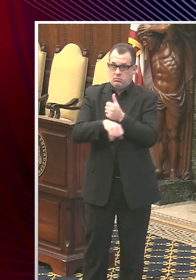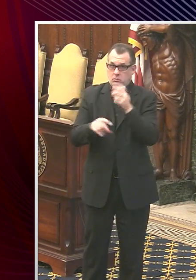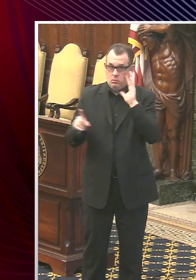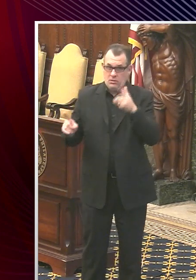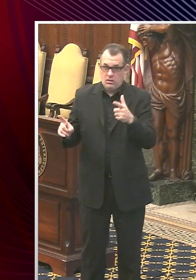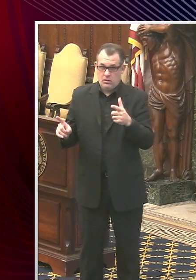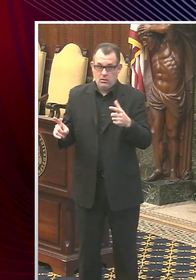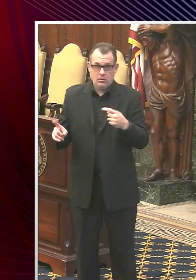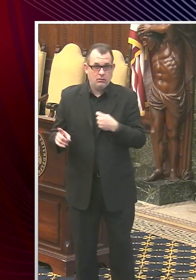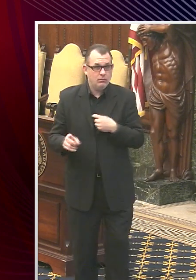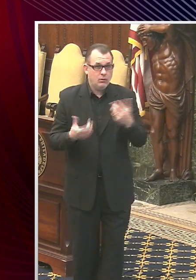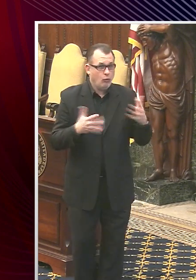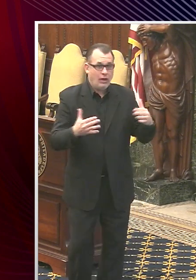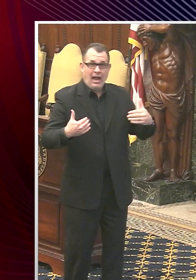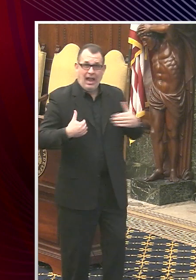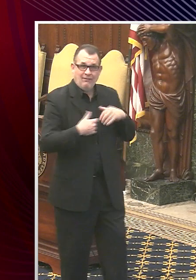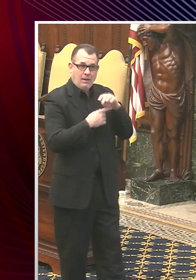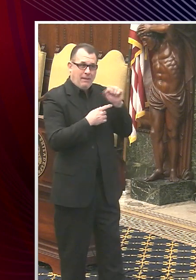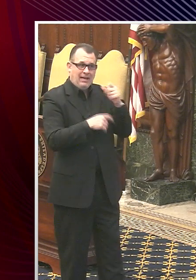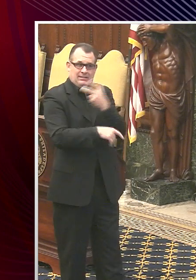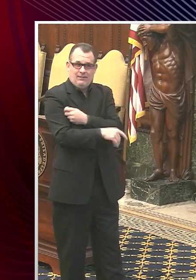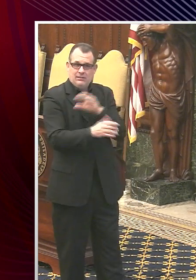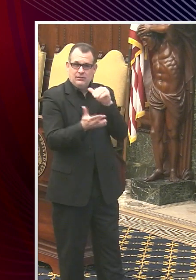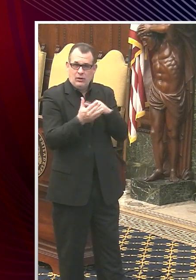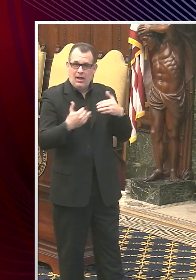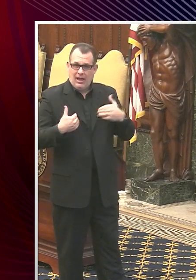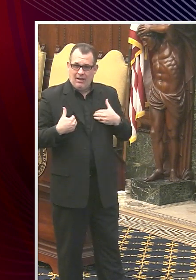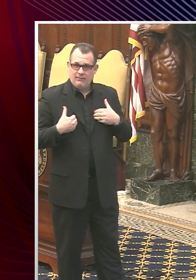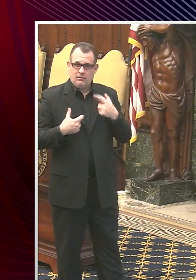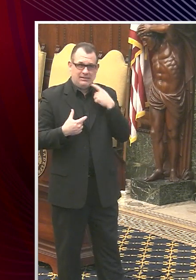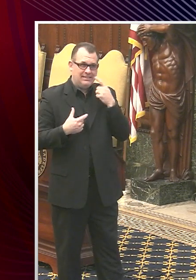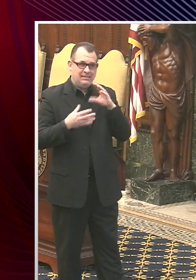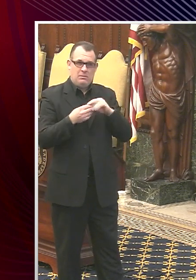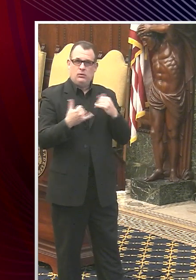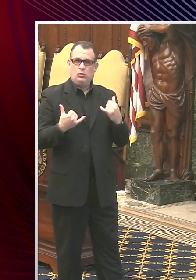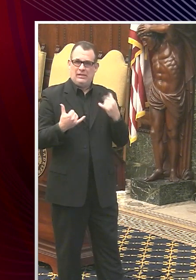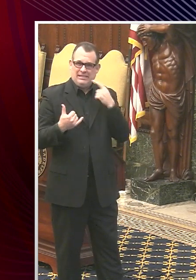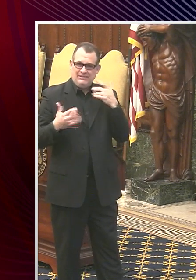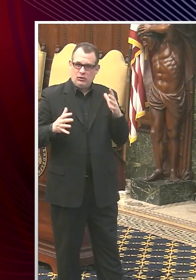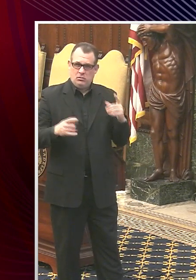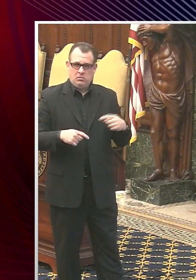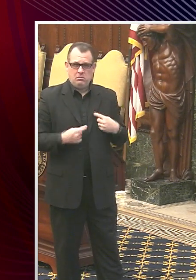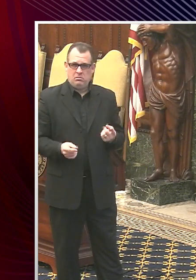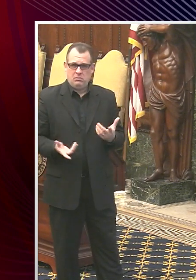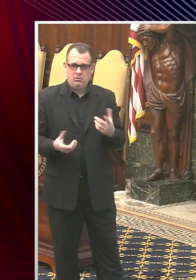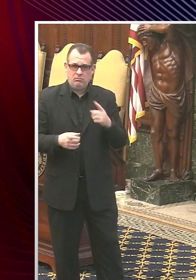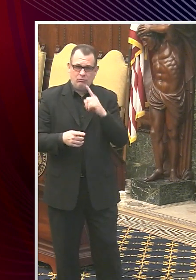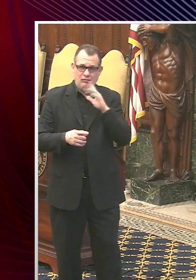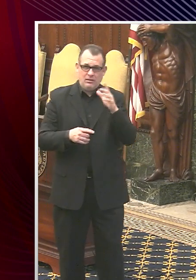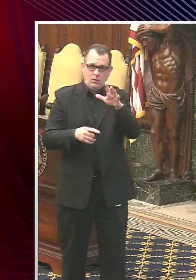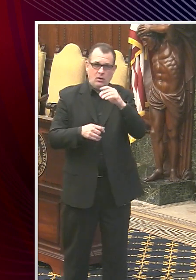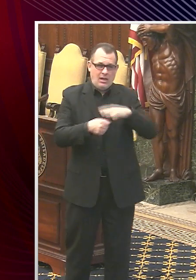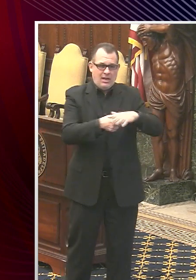que se hablado de la vacunación de se ha en diferentes habitaciones de la ciudad.